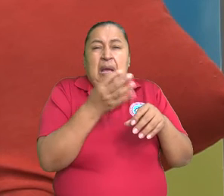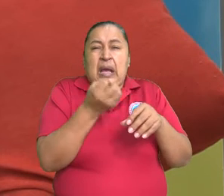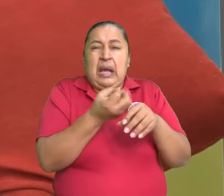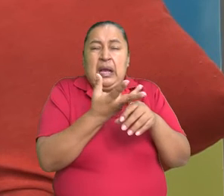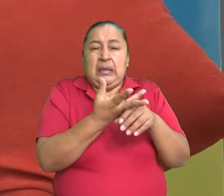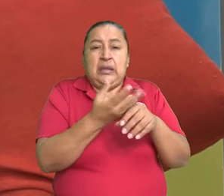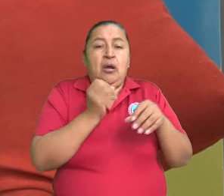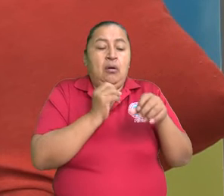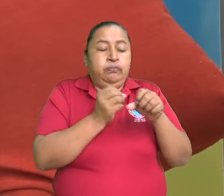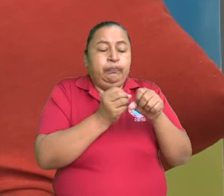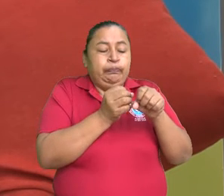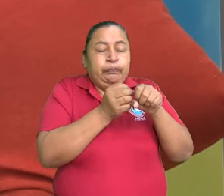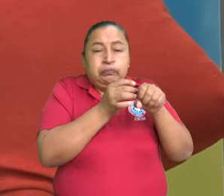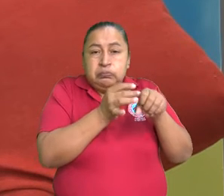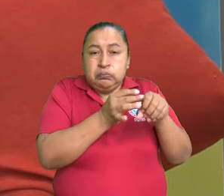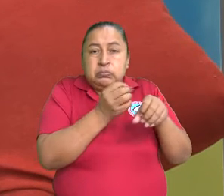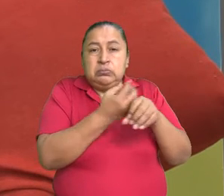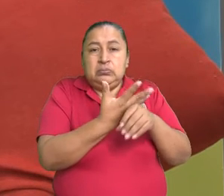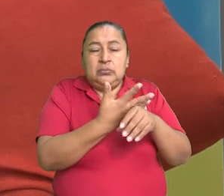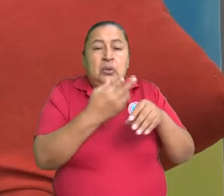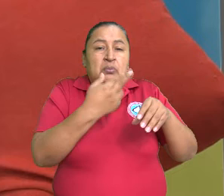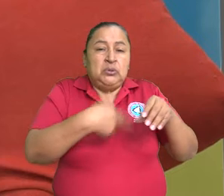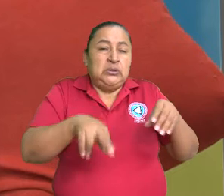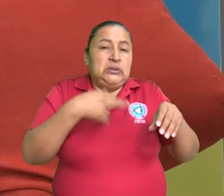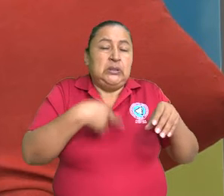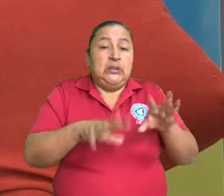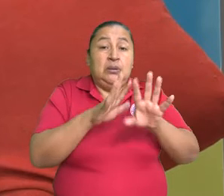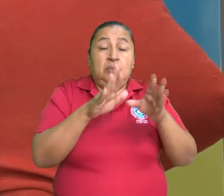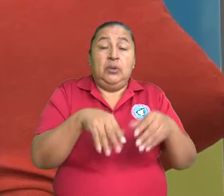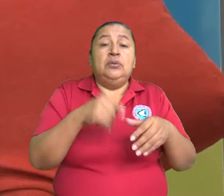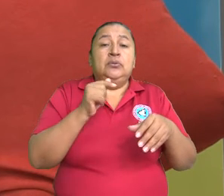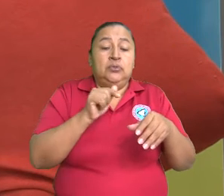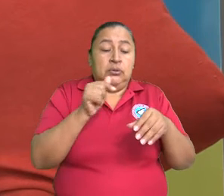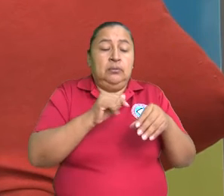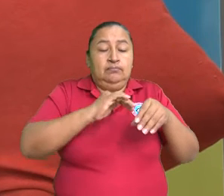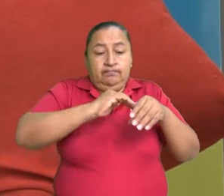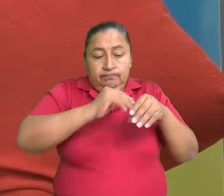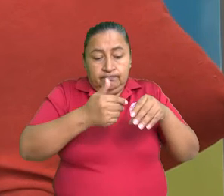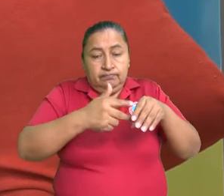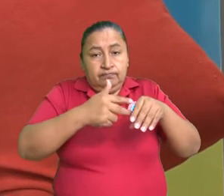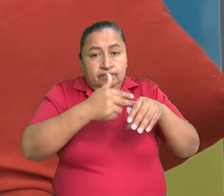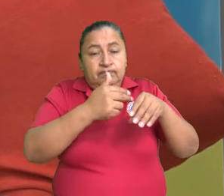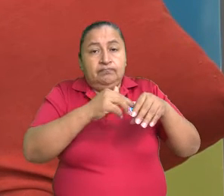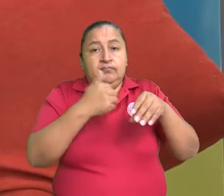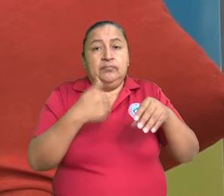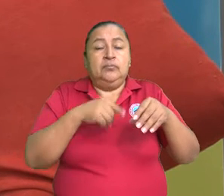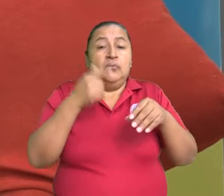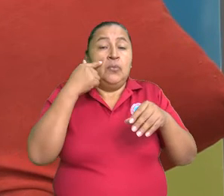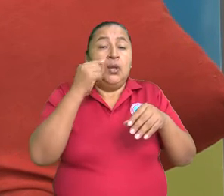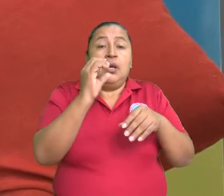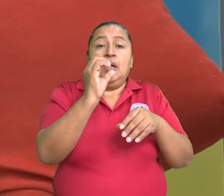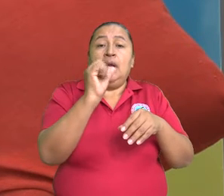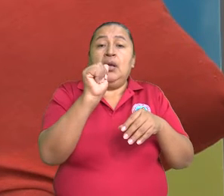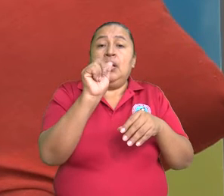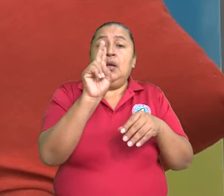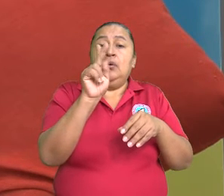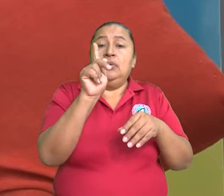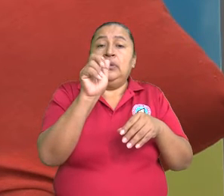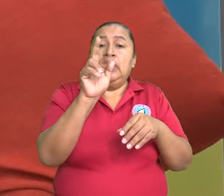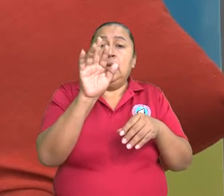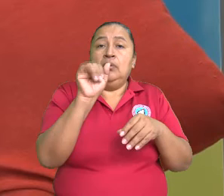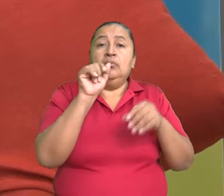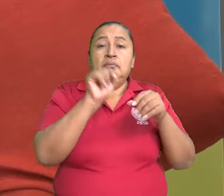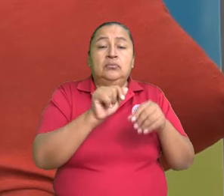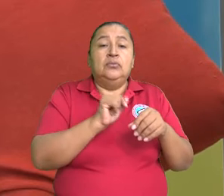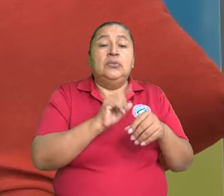están obstruyendo el canal y provoca mucho sangrado en la mujer. Entonces se retiran a través con cauterio. Se hace